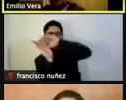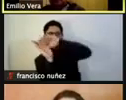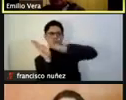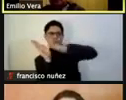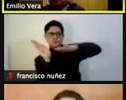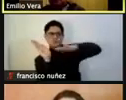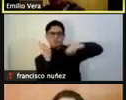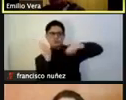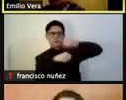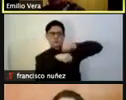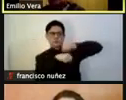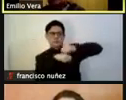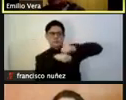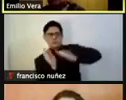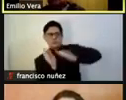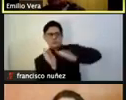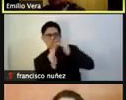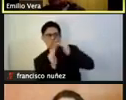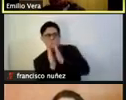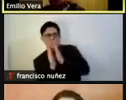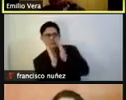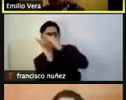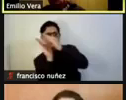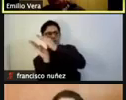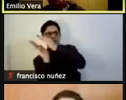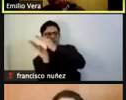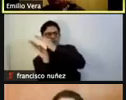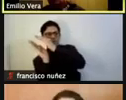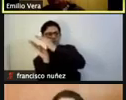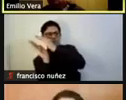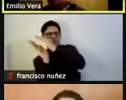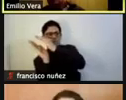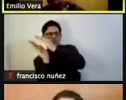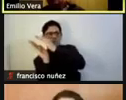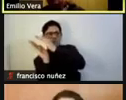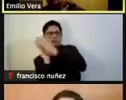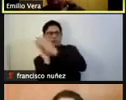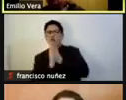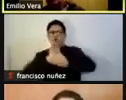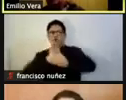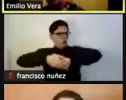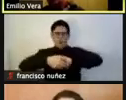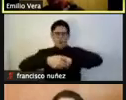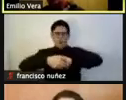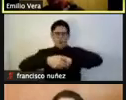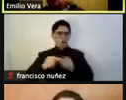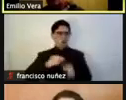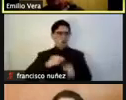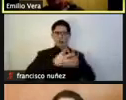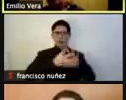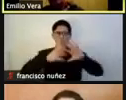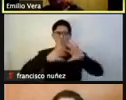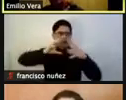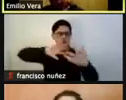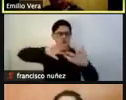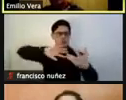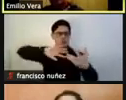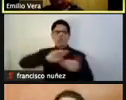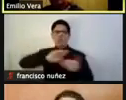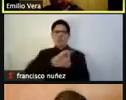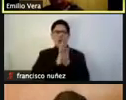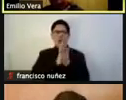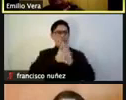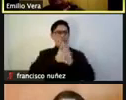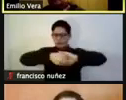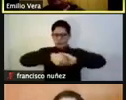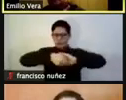en todos los sitios del mundo, la verdad, en todos los océanos, en todas las cuencas marinas del mundo, la verdad. Y es